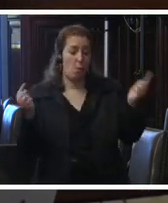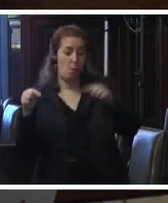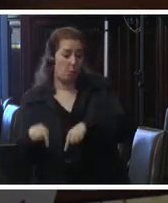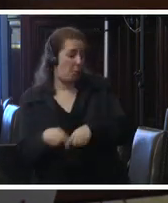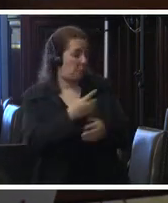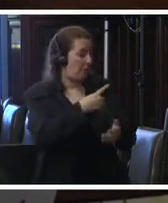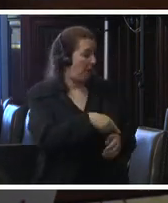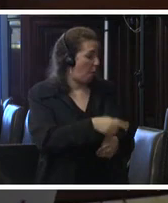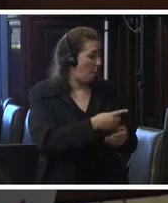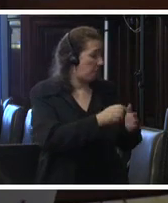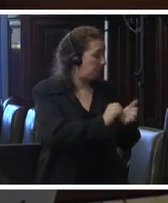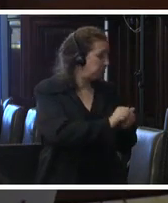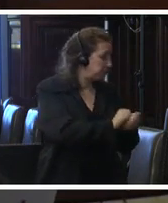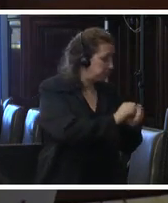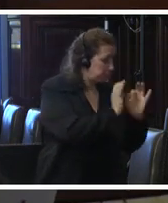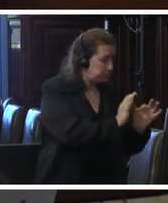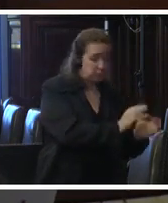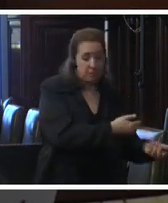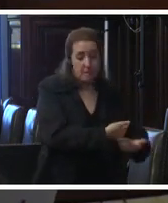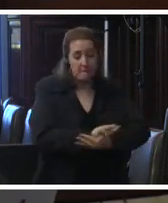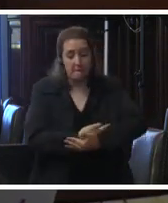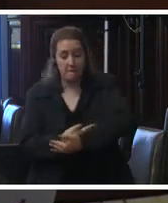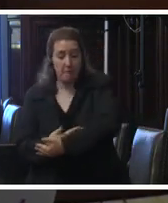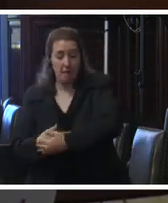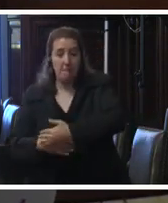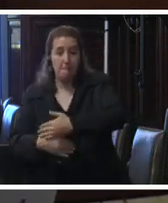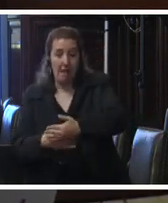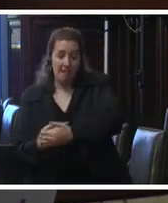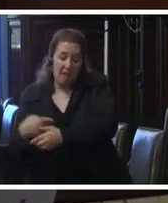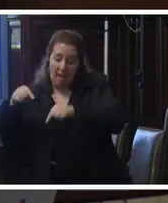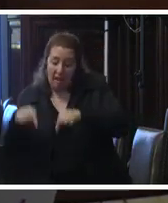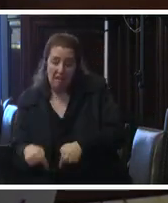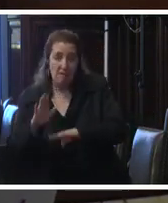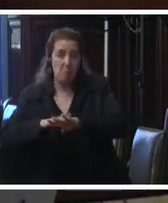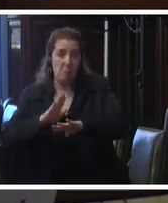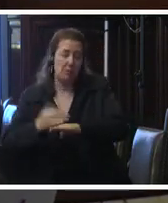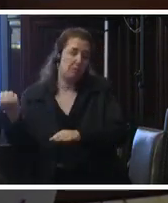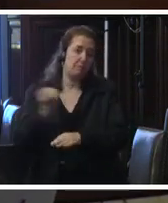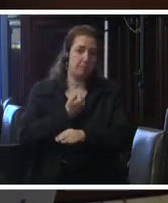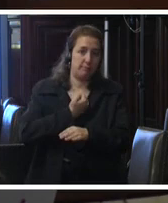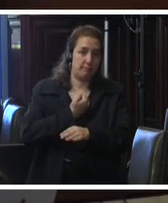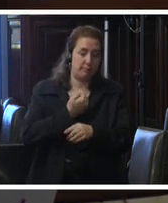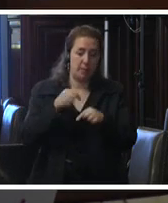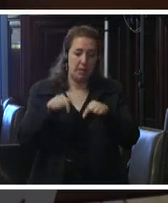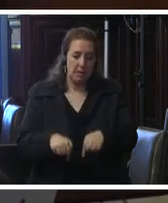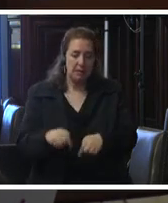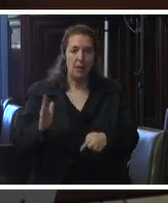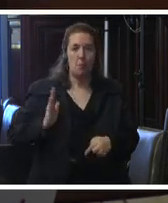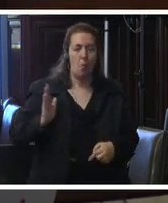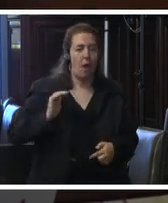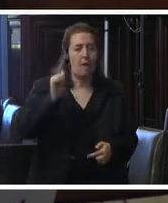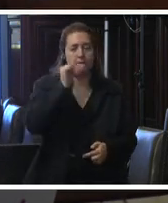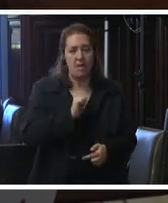su hijo en brazos y con 8 meses de gestación. Esta mujer fue víctima de este